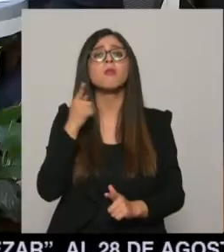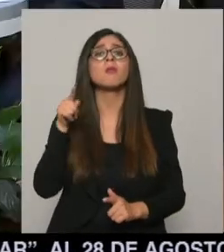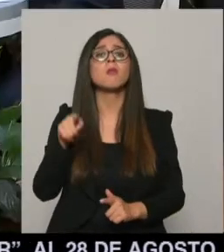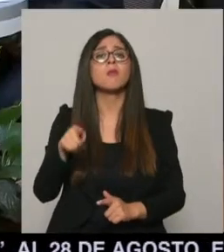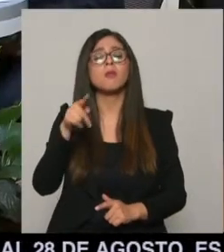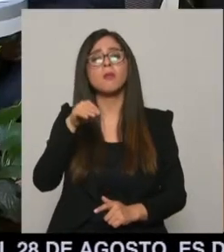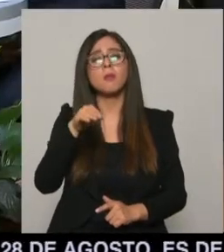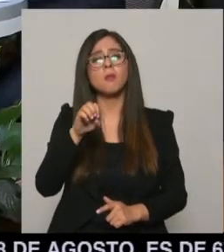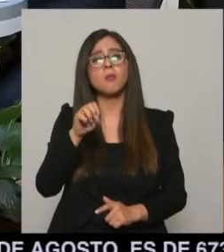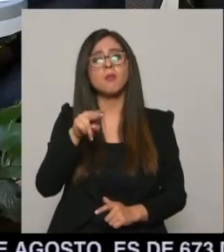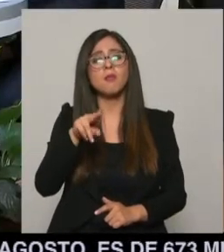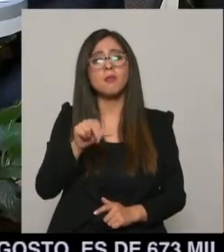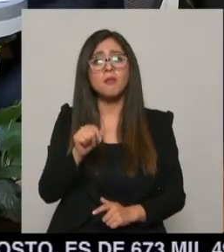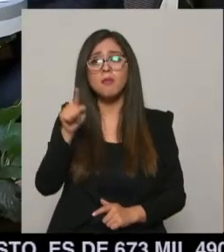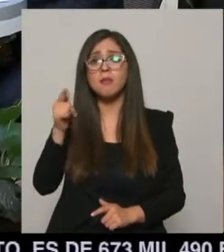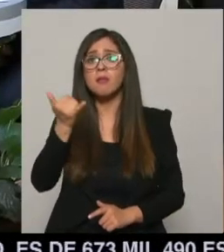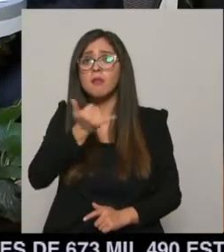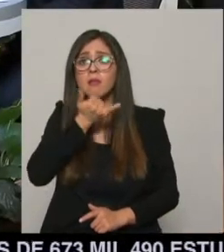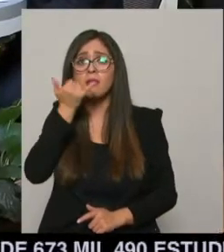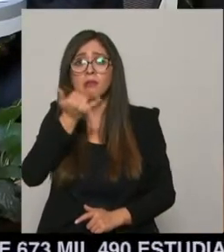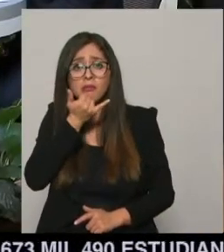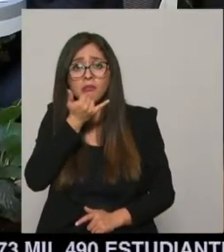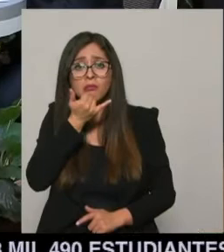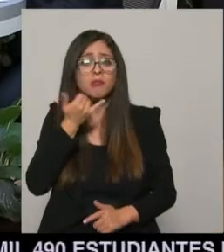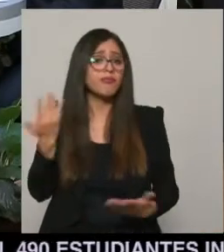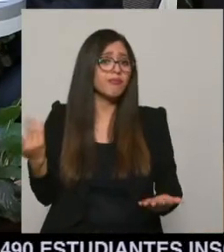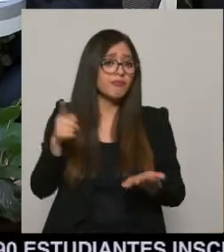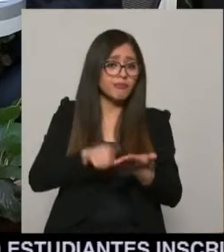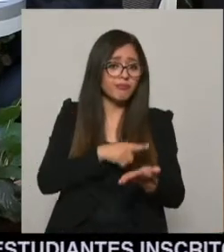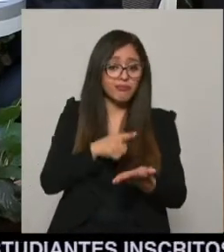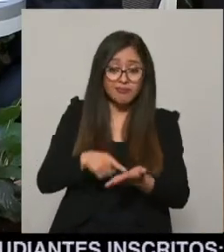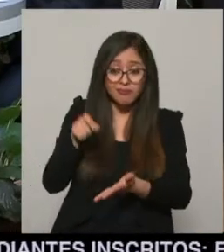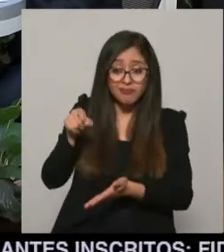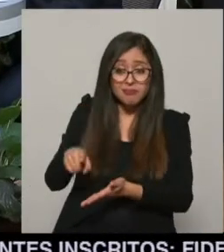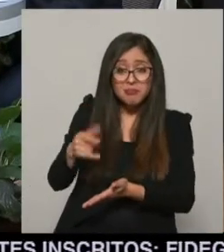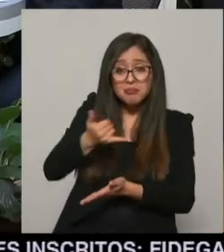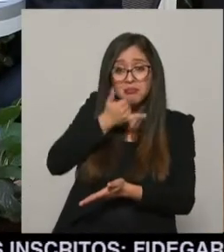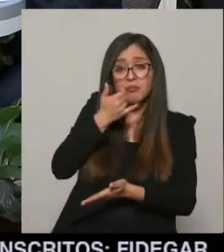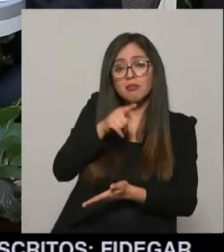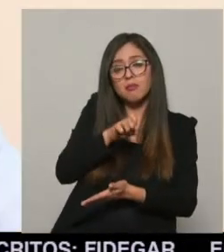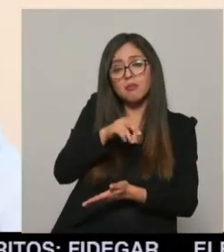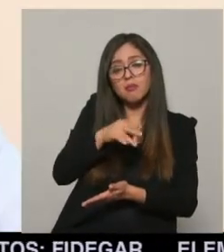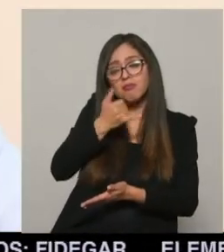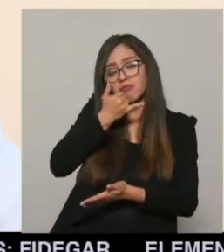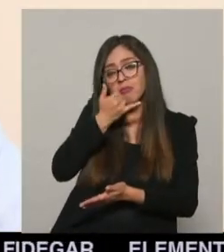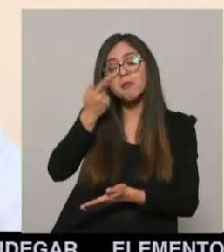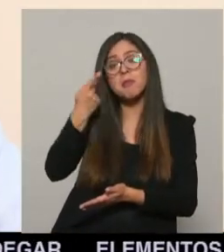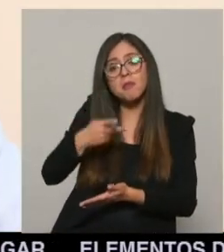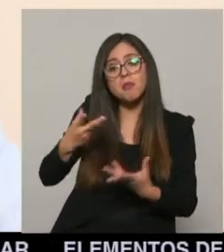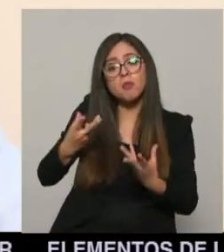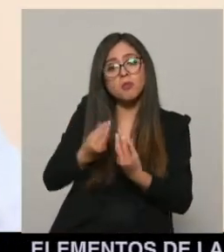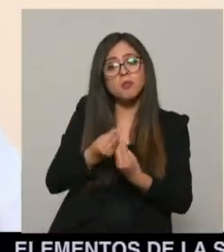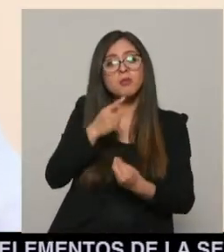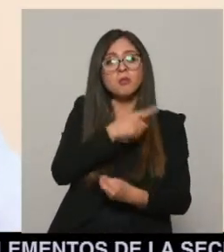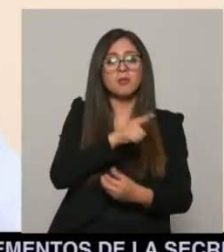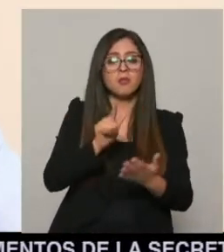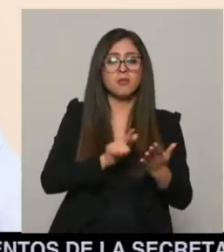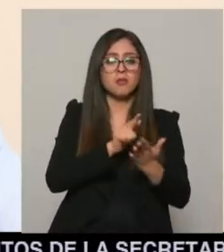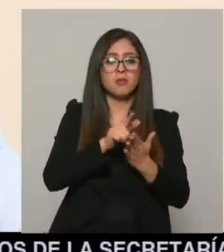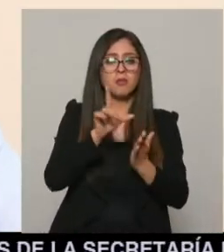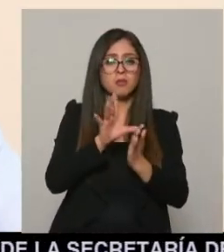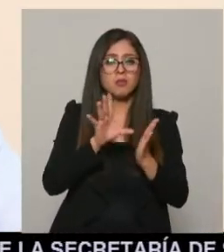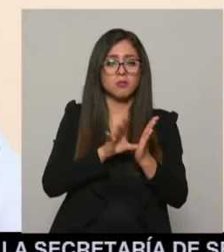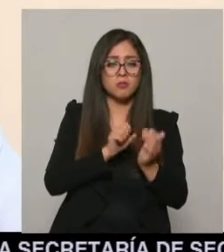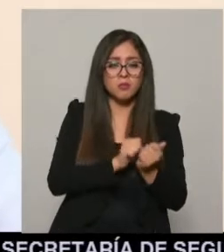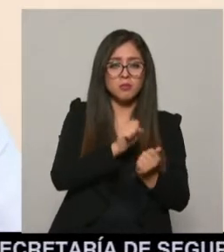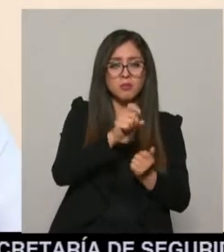votó, Emanuel Vargas. Todos los demás votos fueron absolutamente a favor. En el caso de la Ley Constitucional de Derechos Humanos fue a favor. En el